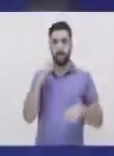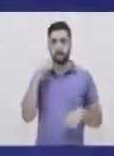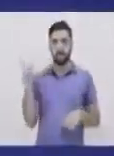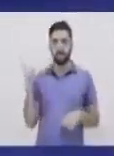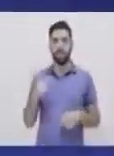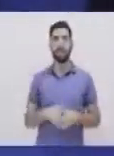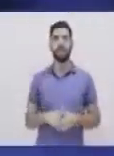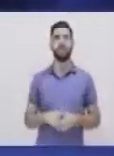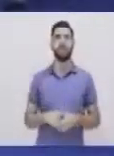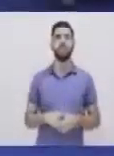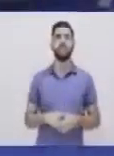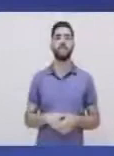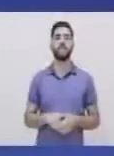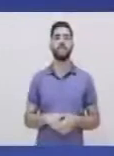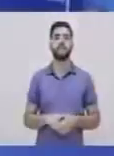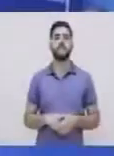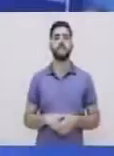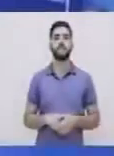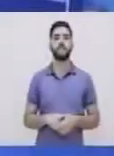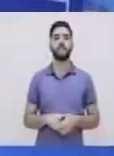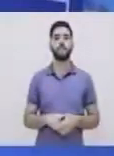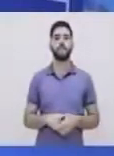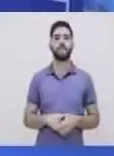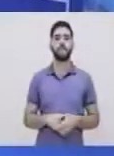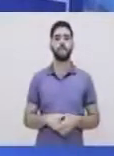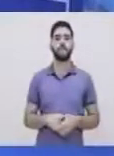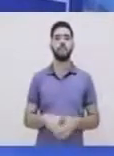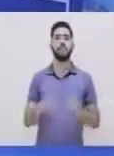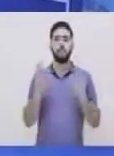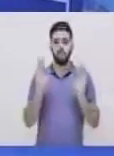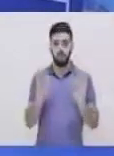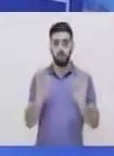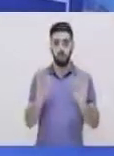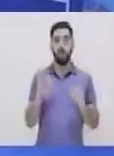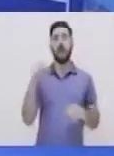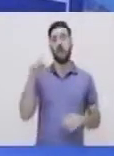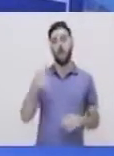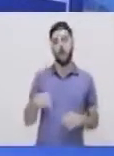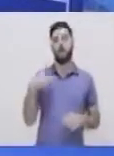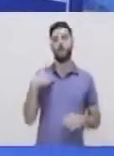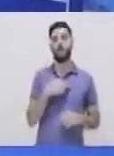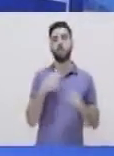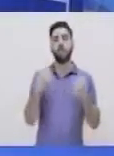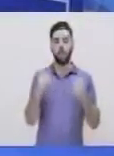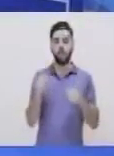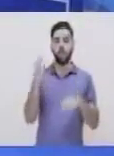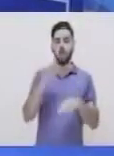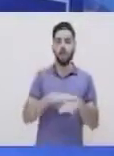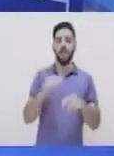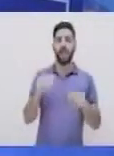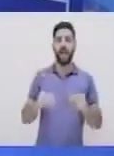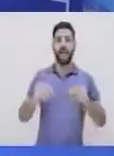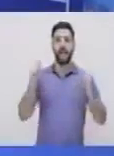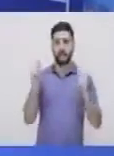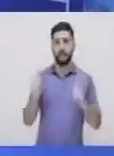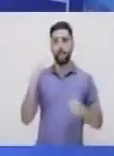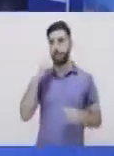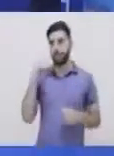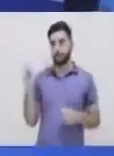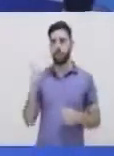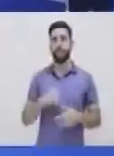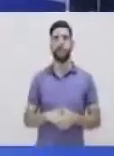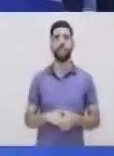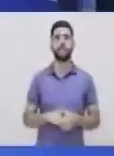Voy, hago finta y salgo para el otro lado. Ahora lo haremos más rápido. Voy y